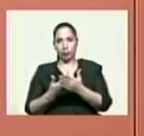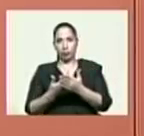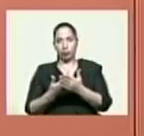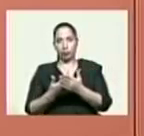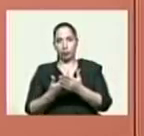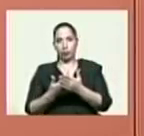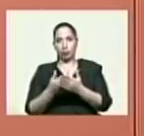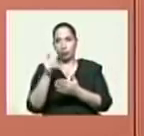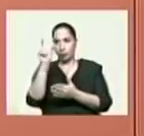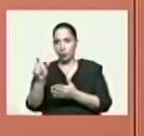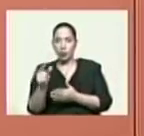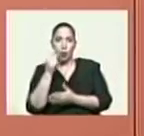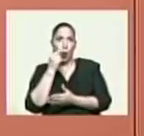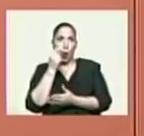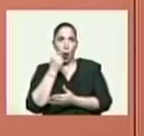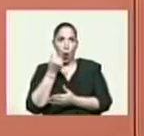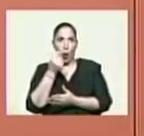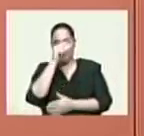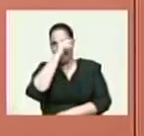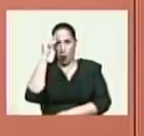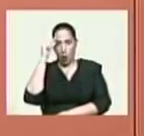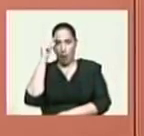Carrasco a Borges, además de dinero,